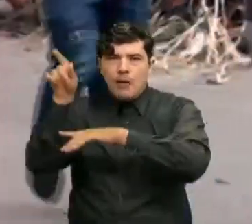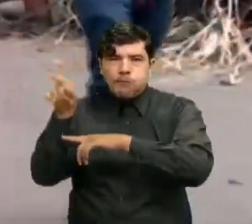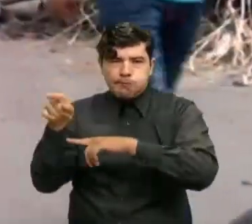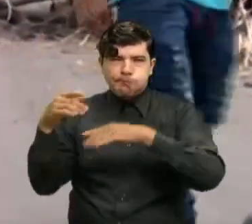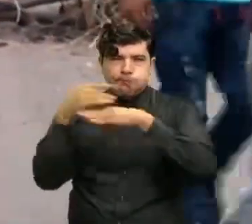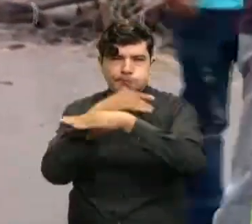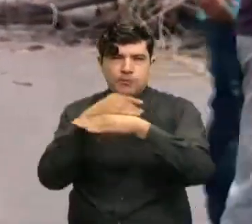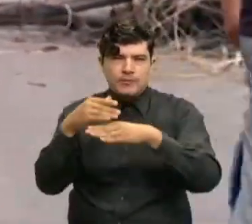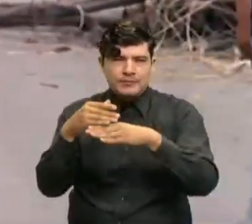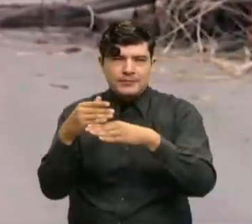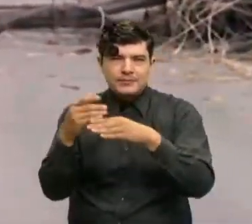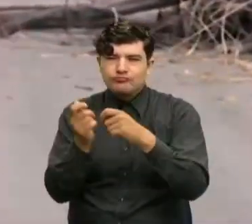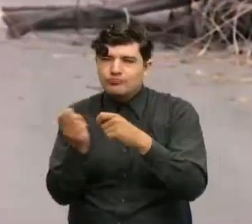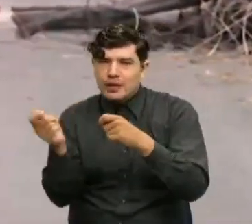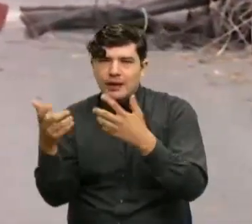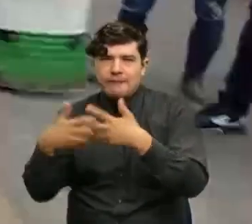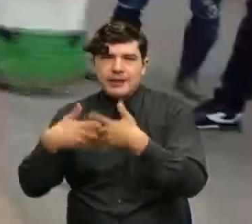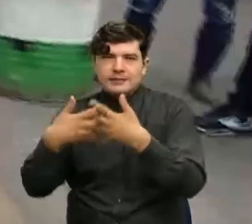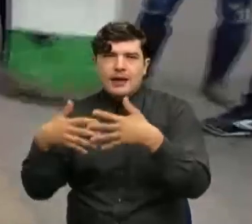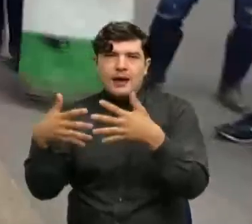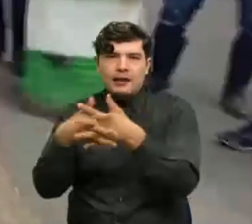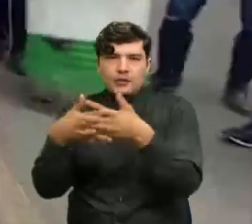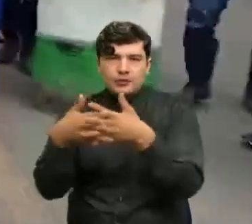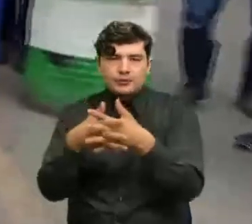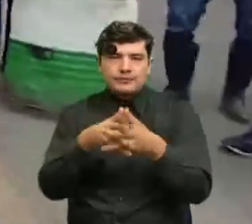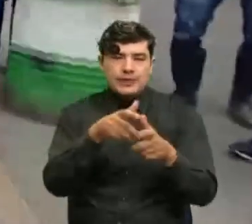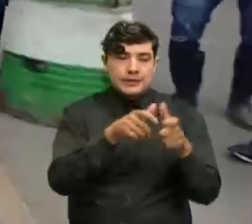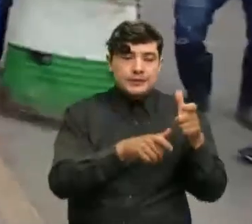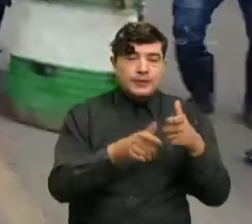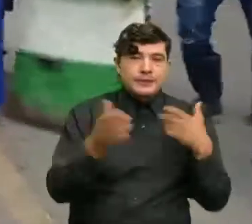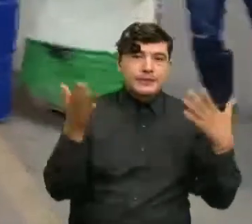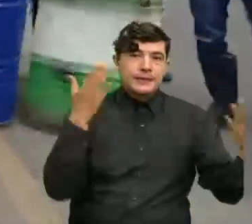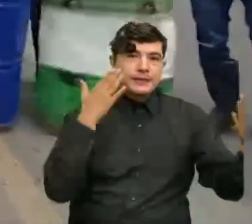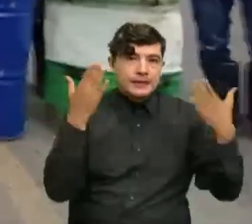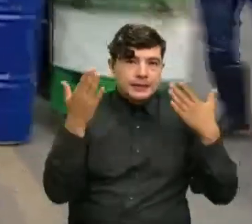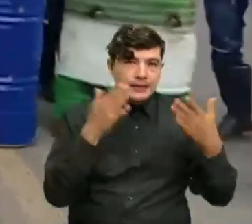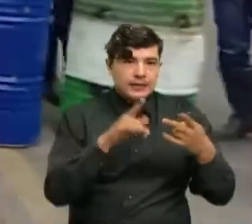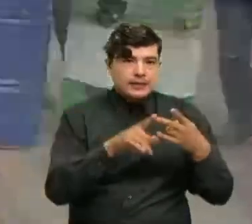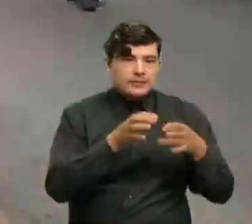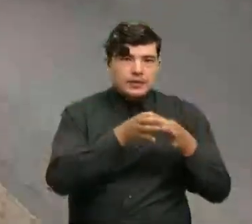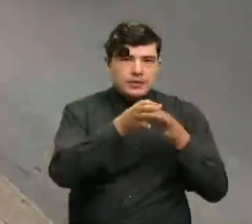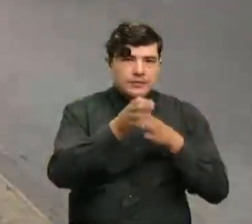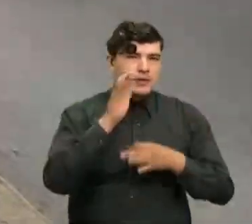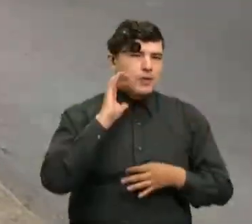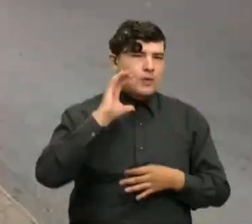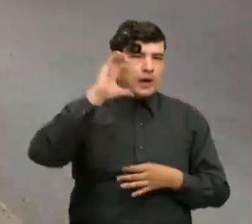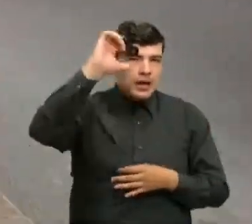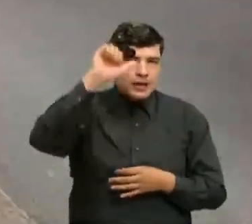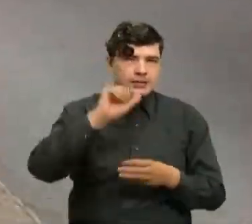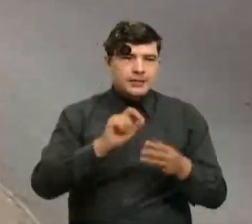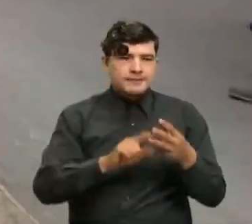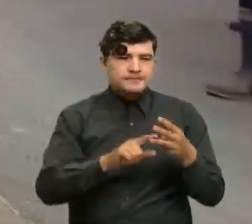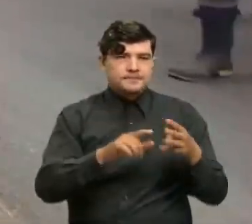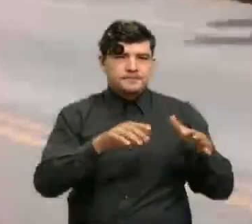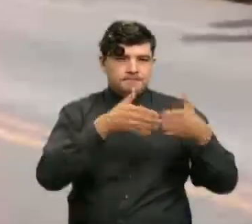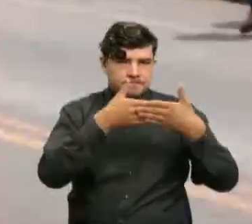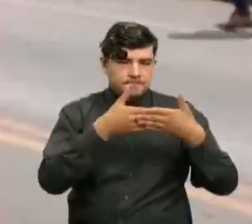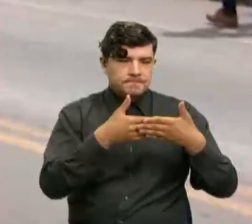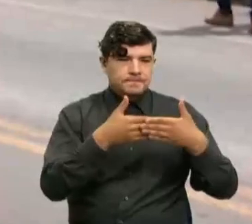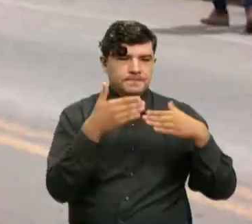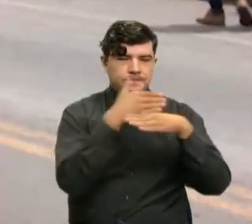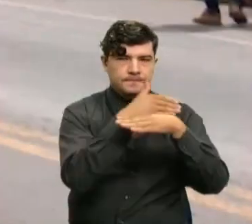Las Arroceras, donde comunidades campesinas de la zona de Tibú y Ocaña, con barricadas, quema de algunos